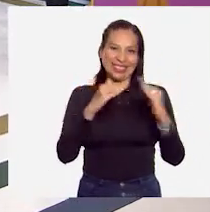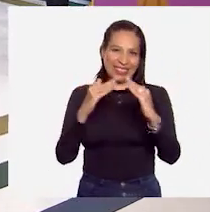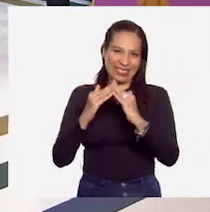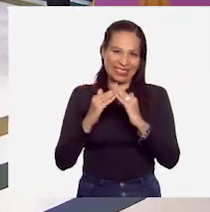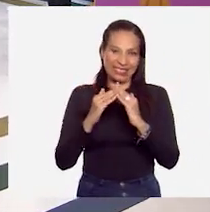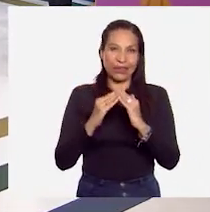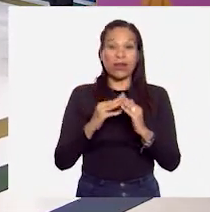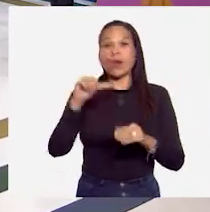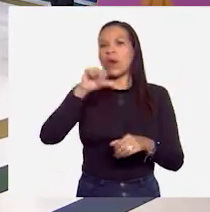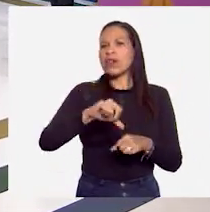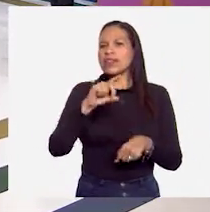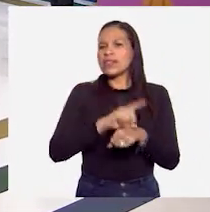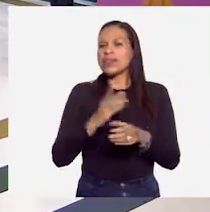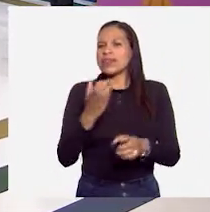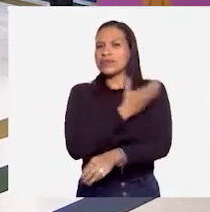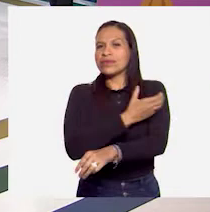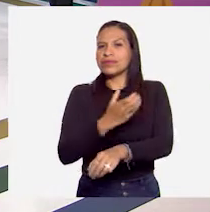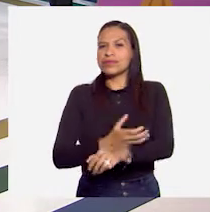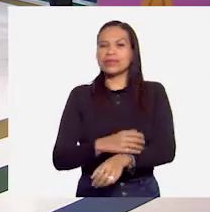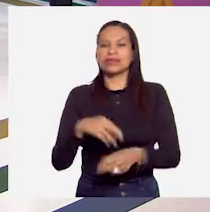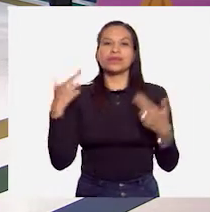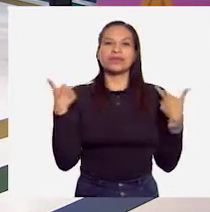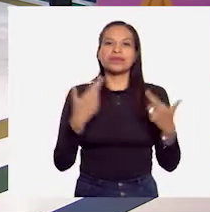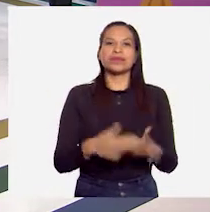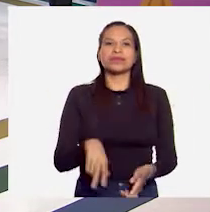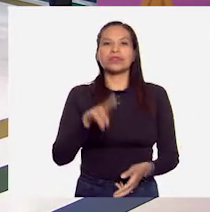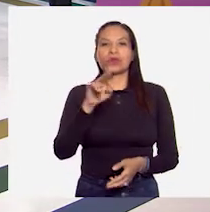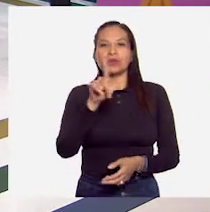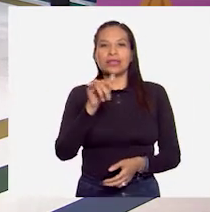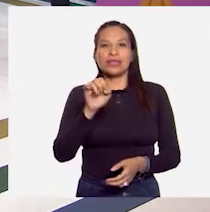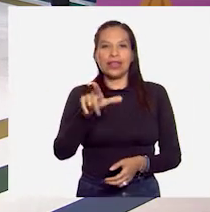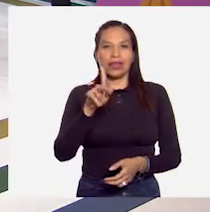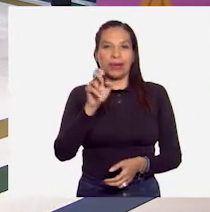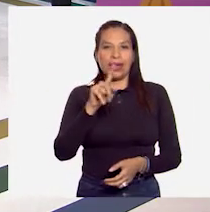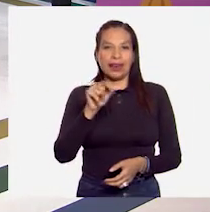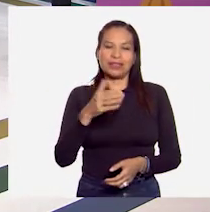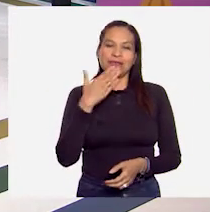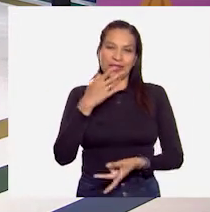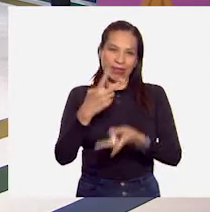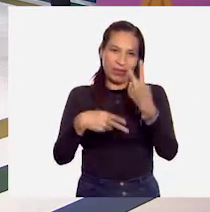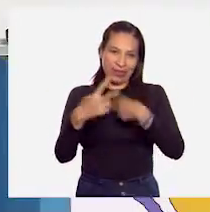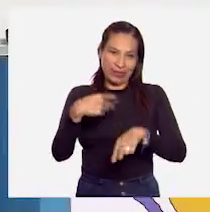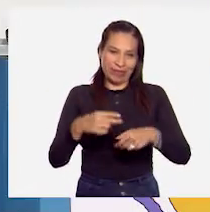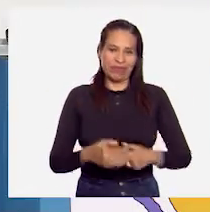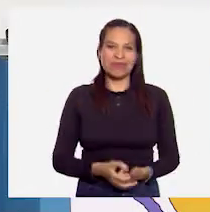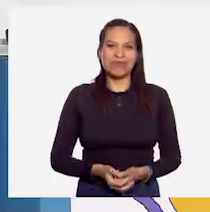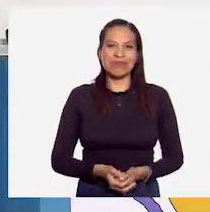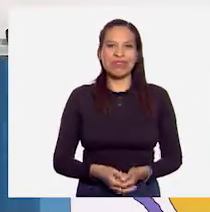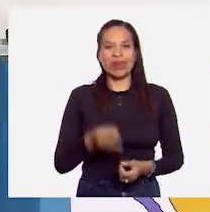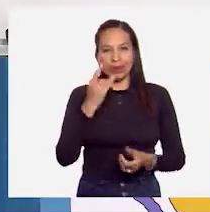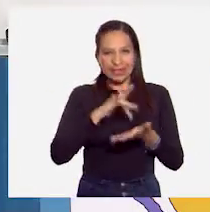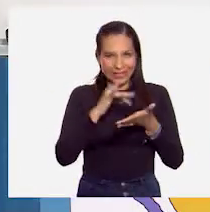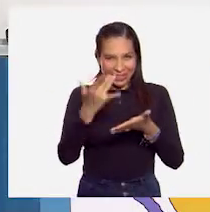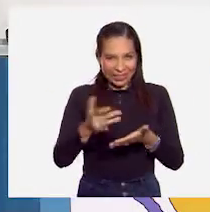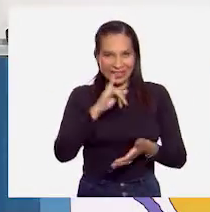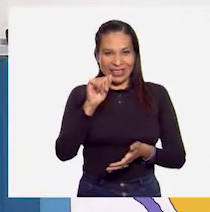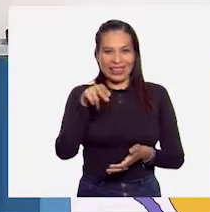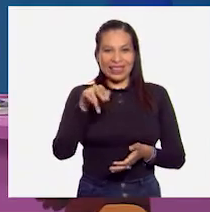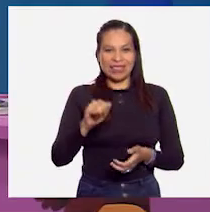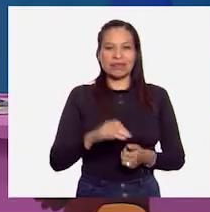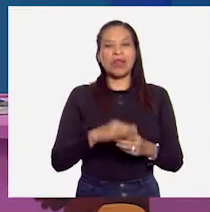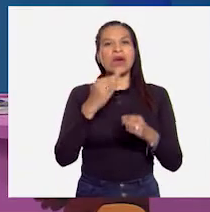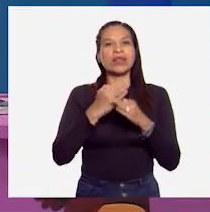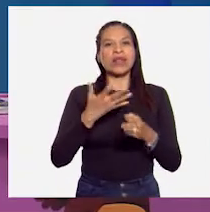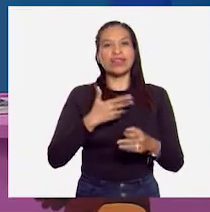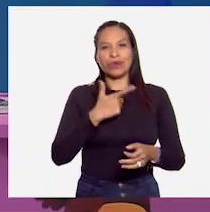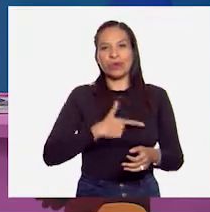hogares. Y el día de hoy nos acompaña el maestro Uziel Pérez, a quien le doy lo más cordial de las bienvenidas. Muchas gracias, Jenny. Y vamos